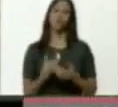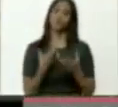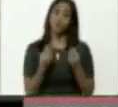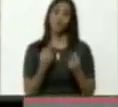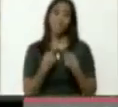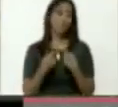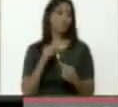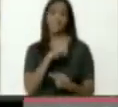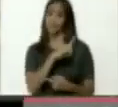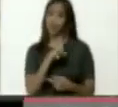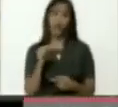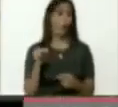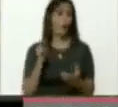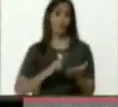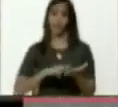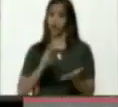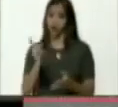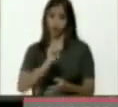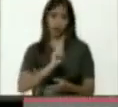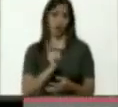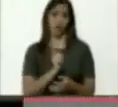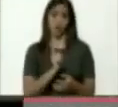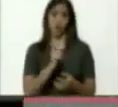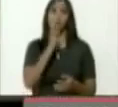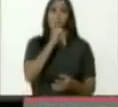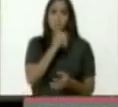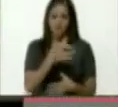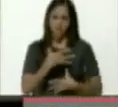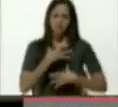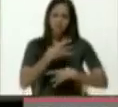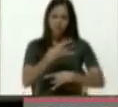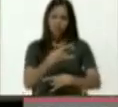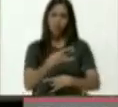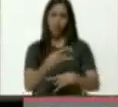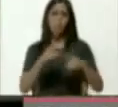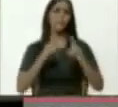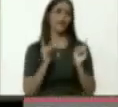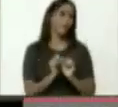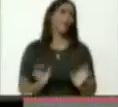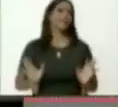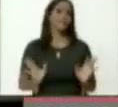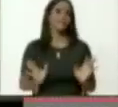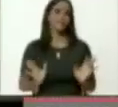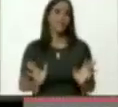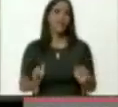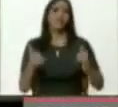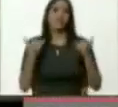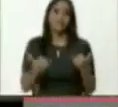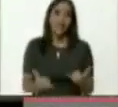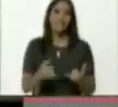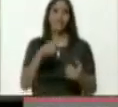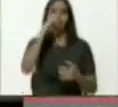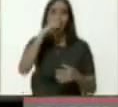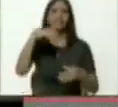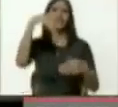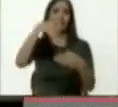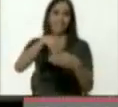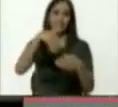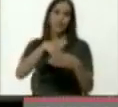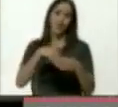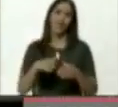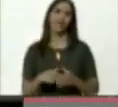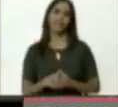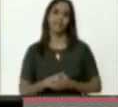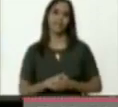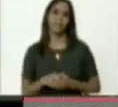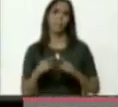son verdad. Con mala intención, pero bueno, ya estamos en un año electoral.